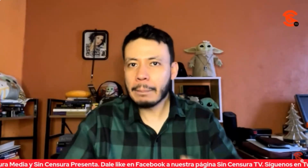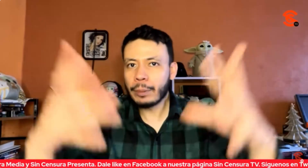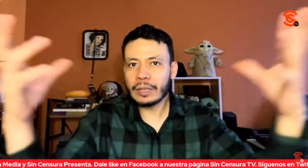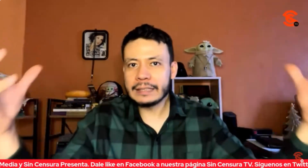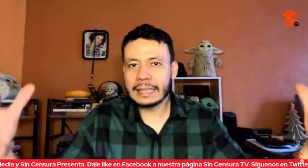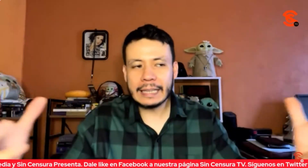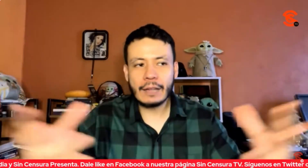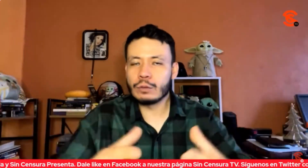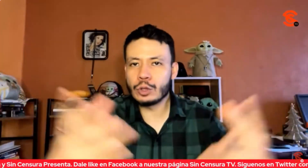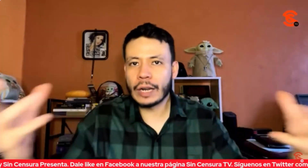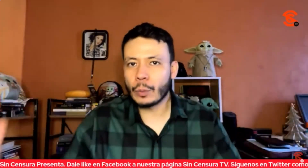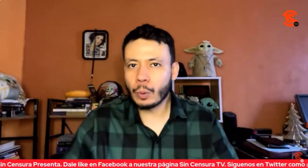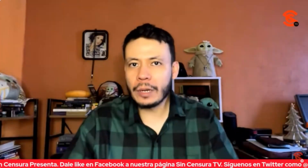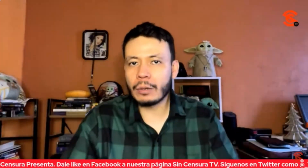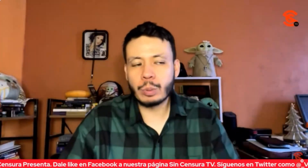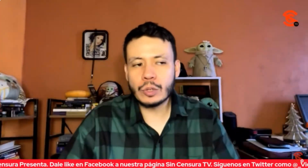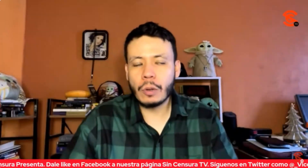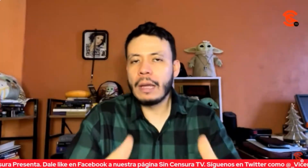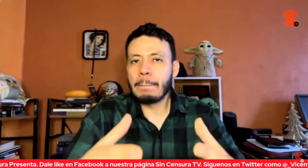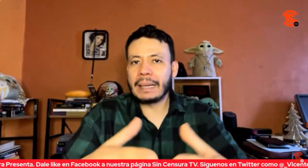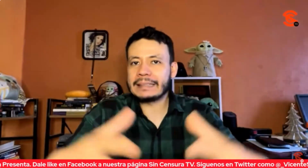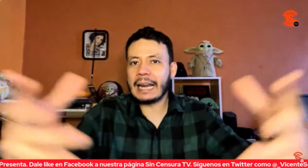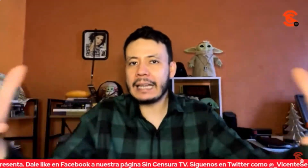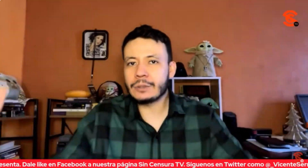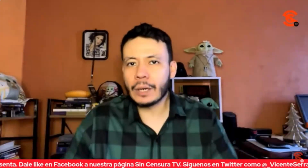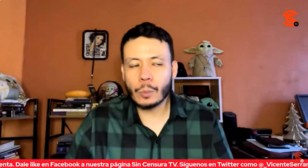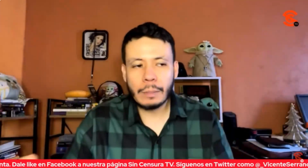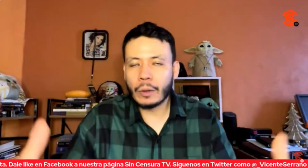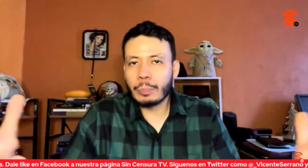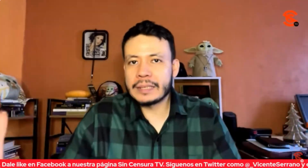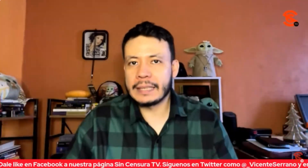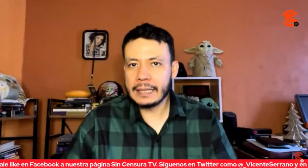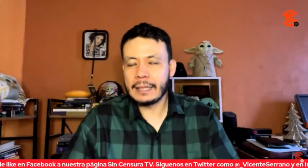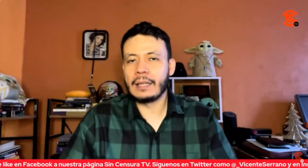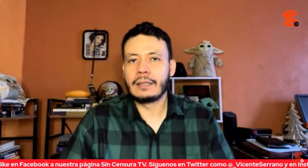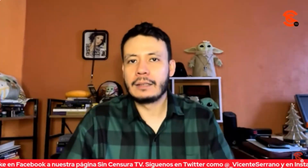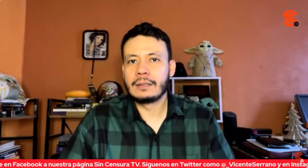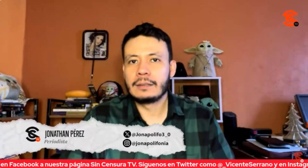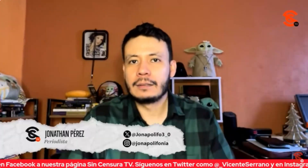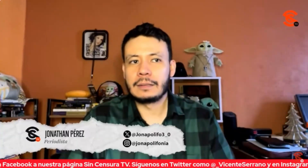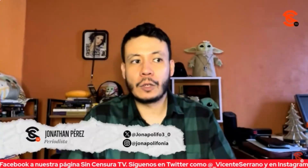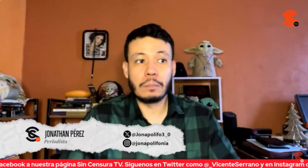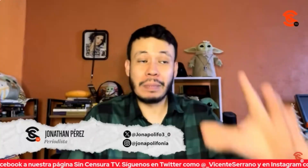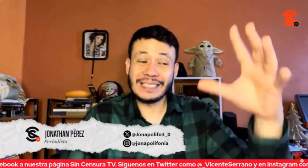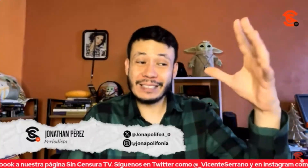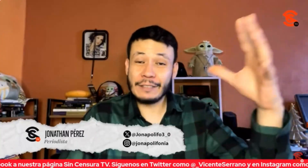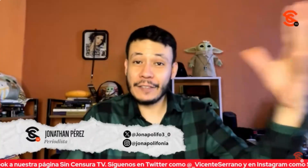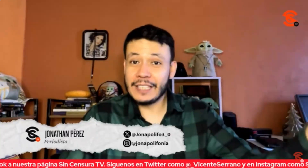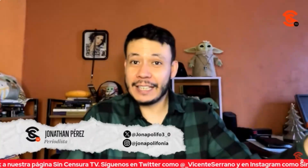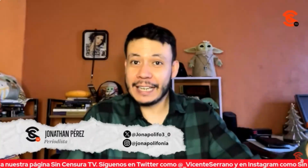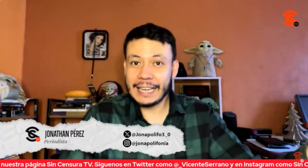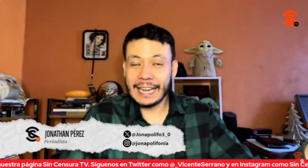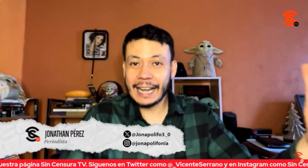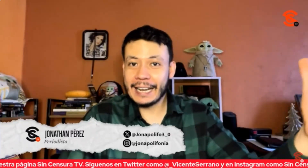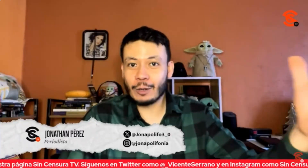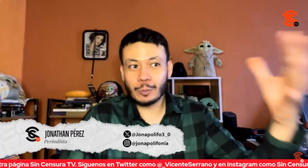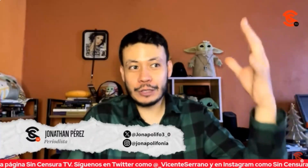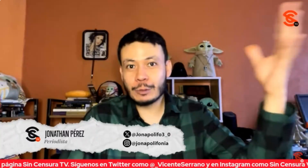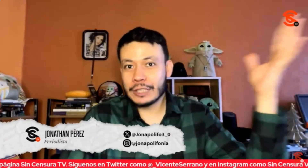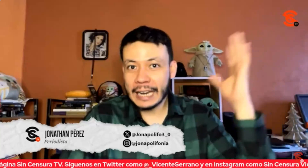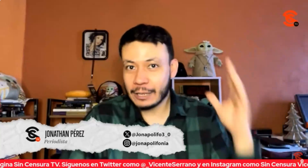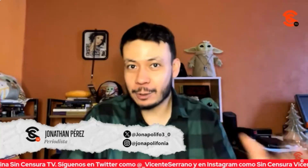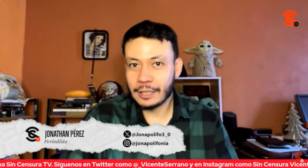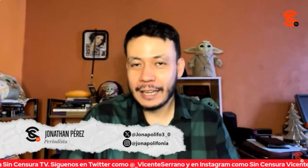Es un ejemplo de integridad de funcionario público, por eso pasará a la historia como el mejor presidente. Y va a ser difícil que alguien le gane